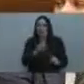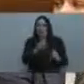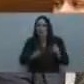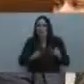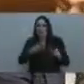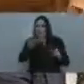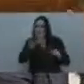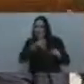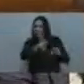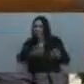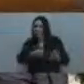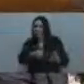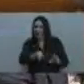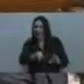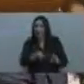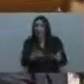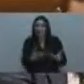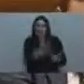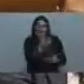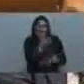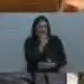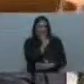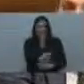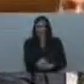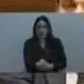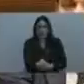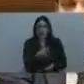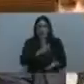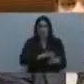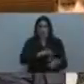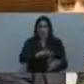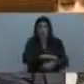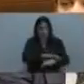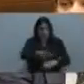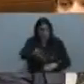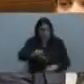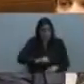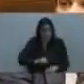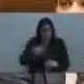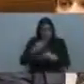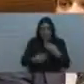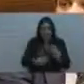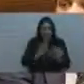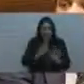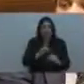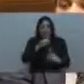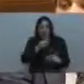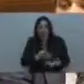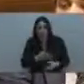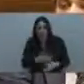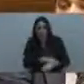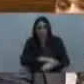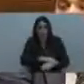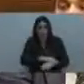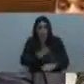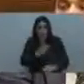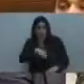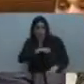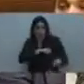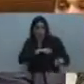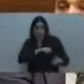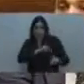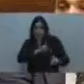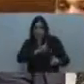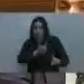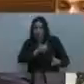digo, nada les importa. No hicieron nada cuando gobernaban y tampoco quieren hacerlo ahora que no gobiernan en la nación, porque su único